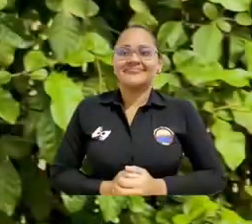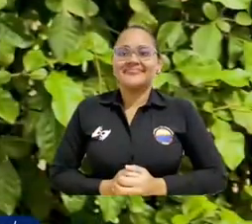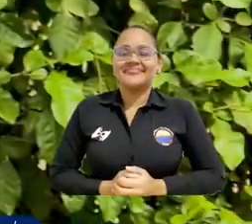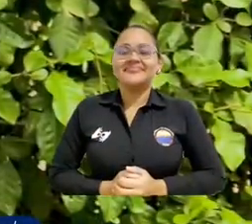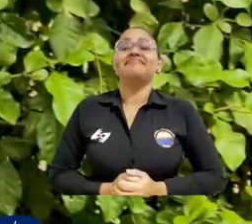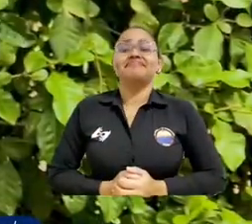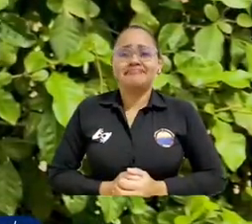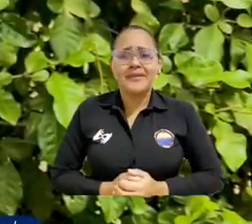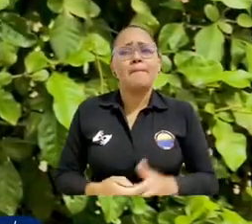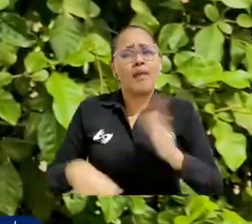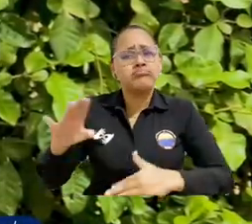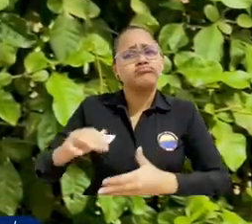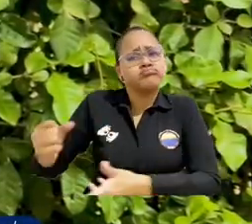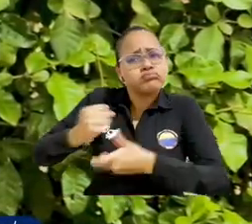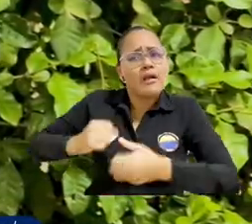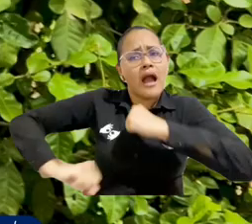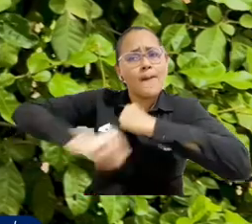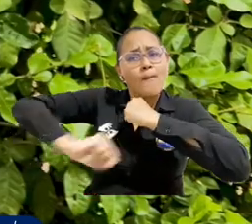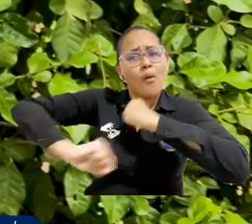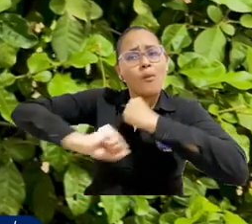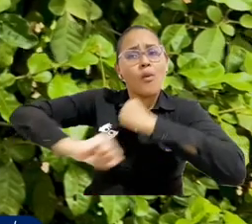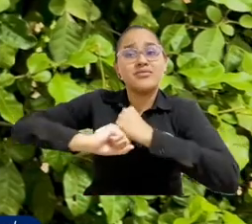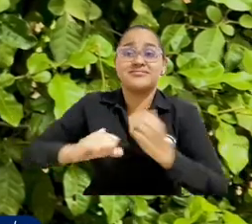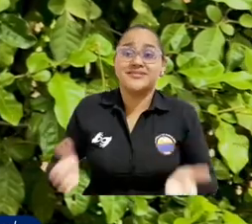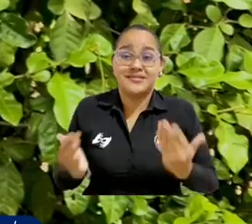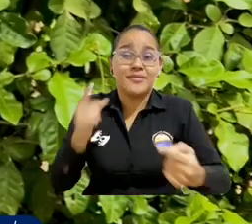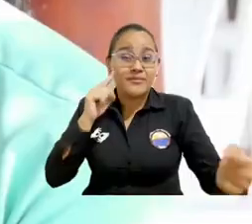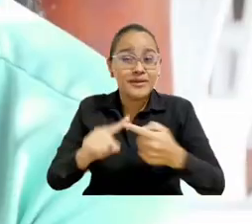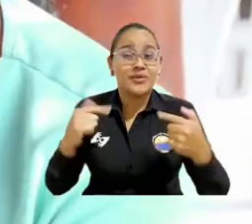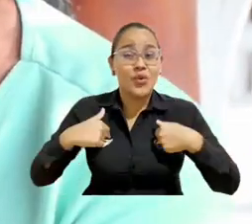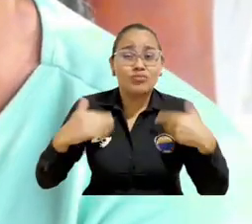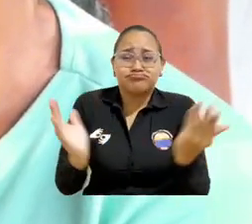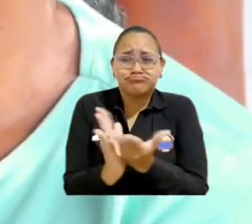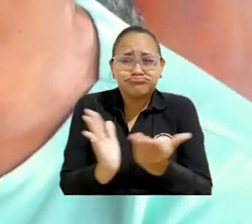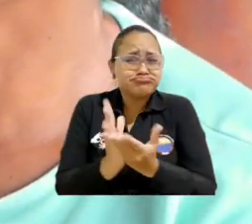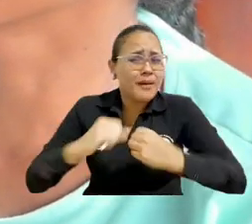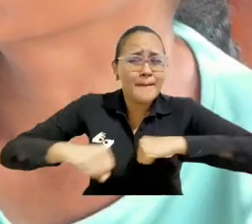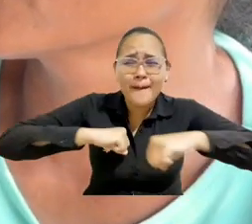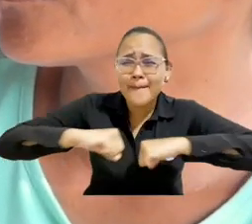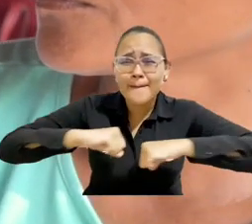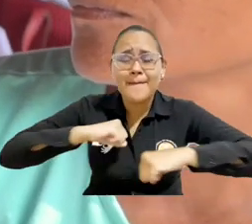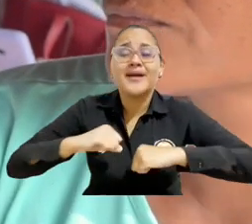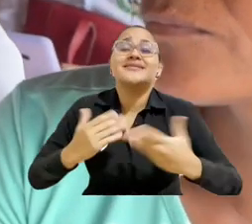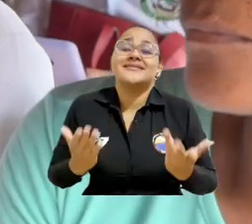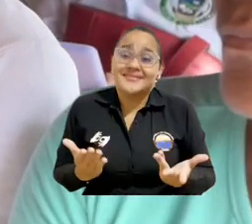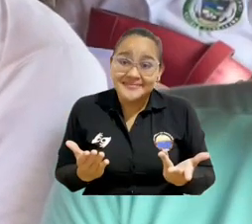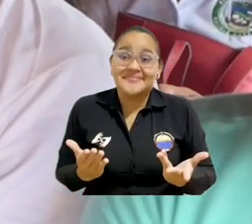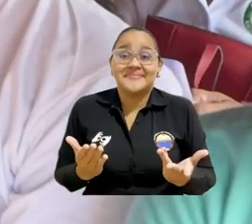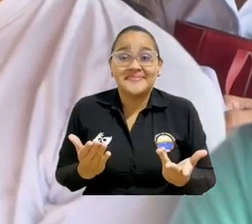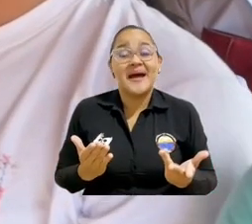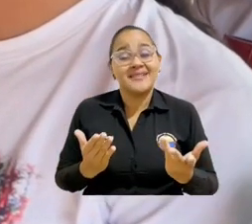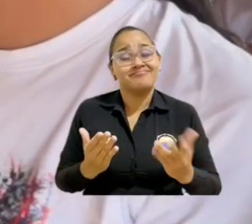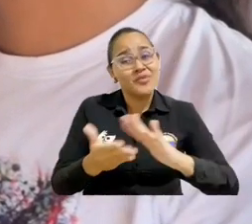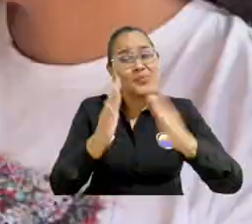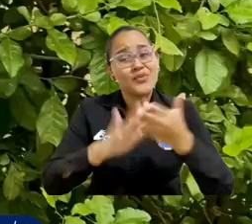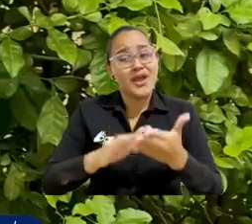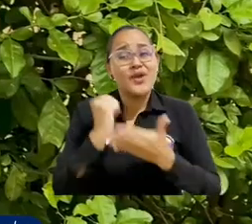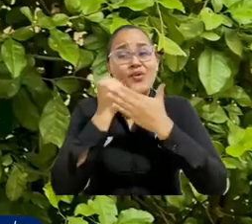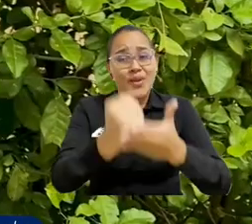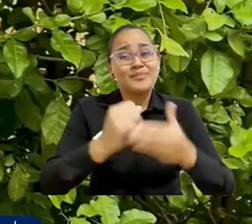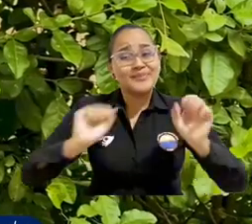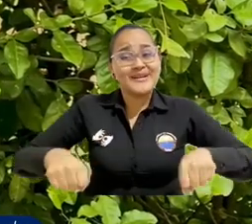Me han brindado muchos subsidios que han ayudado a que yo estudie mucho y que ayude cada día a mi